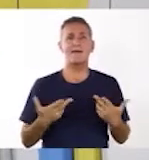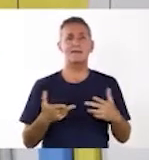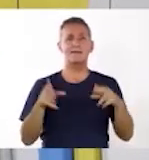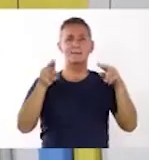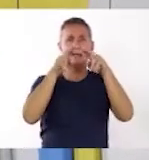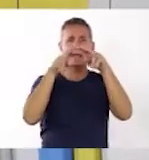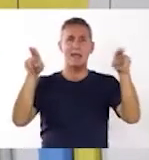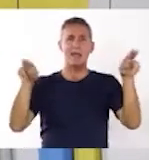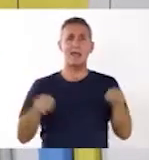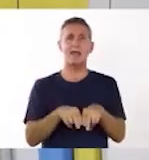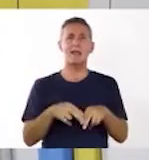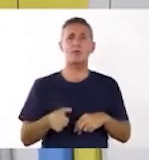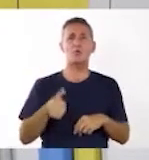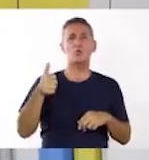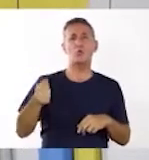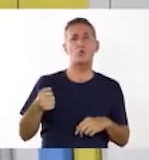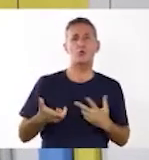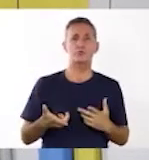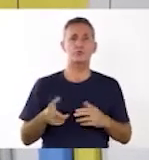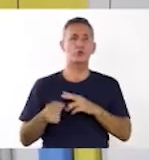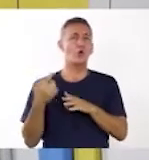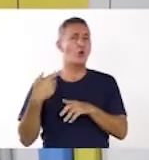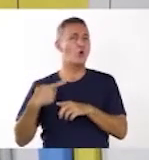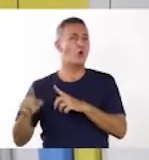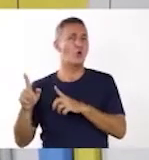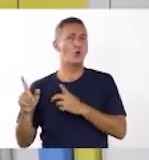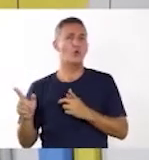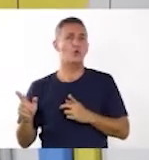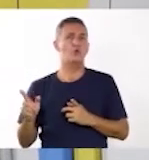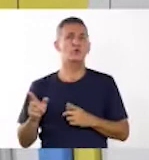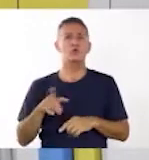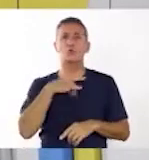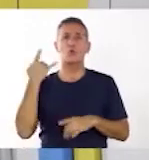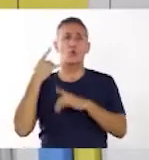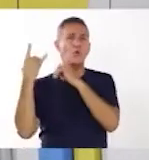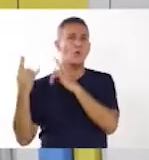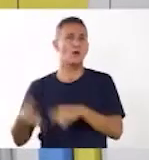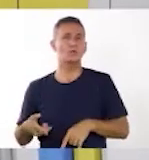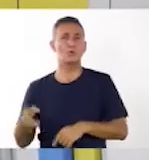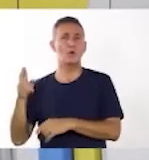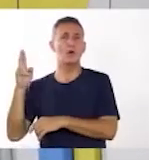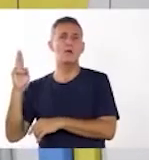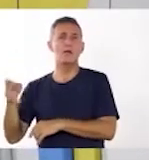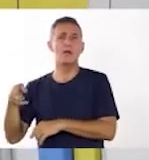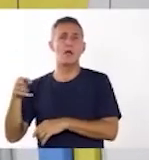de Aquiles, cuando muere Patroclo a manos de Héctor,